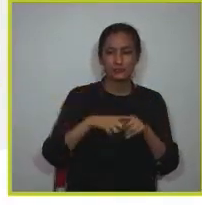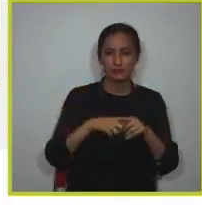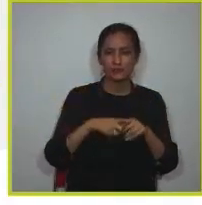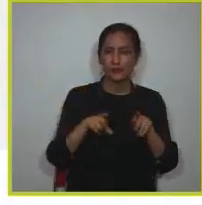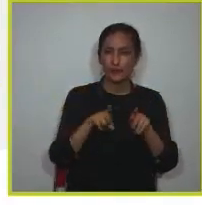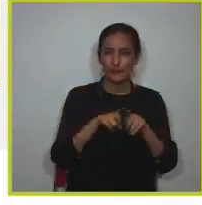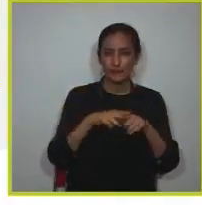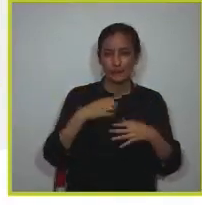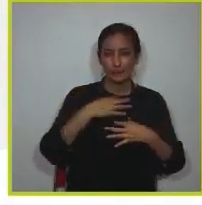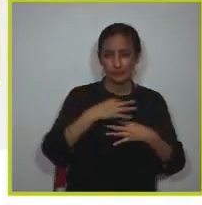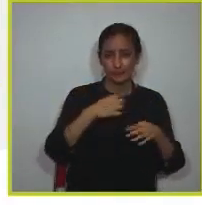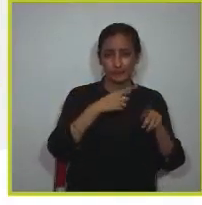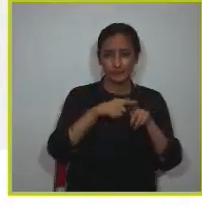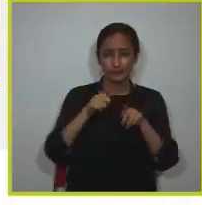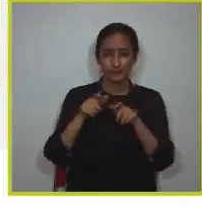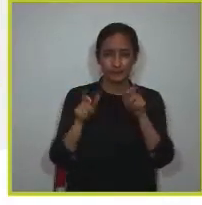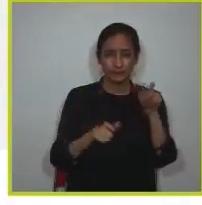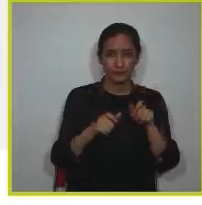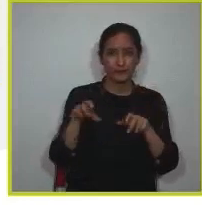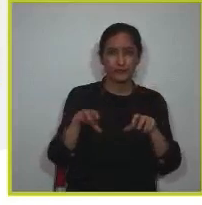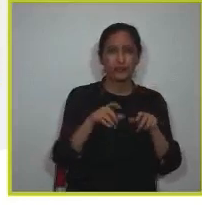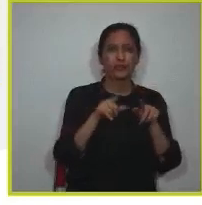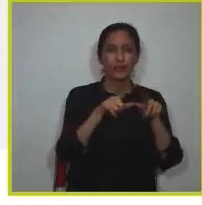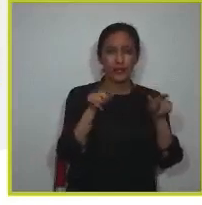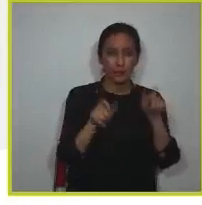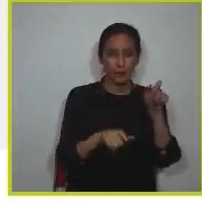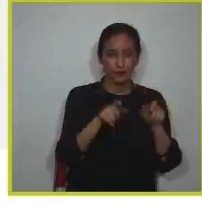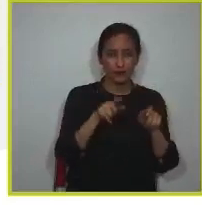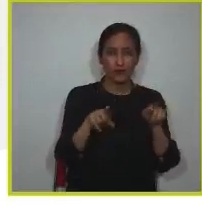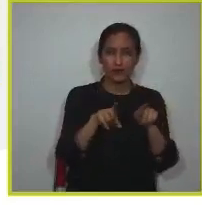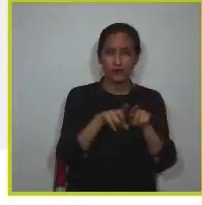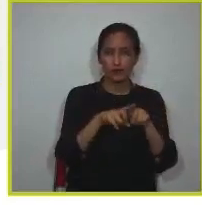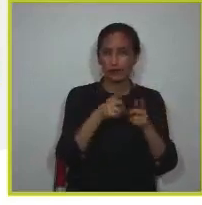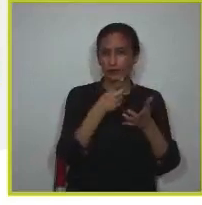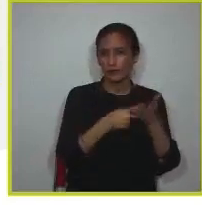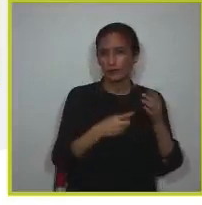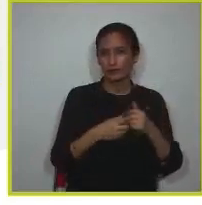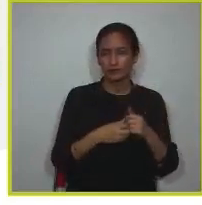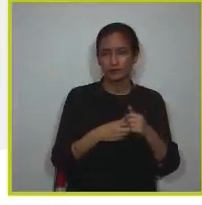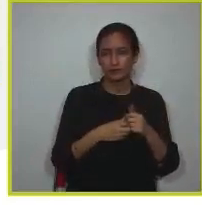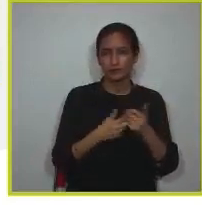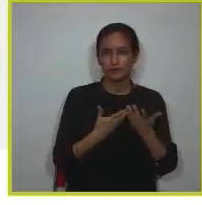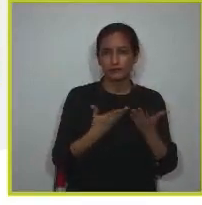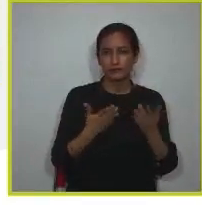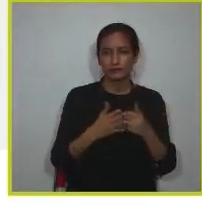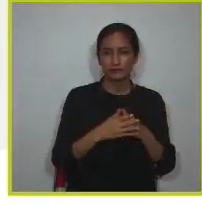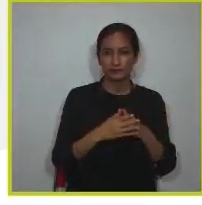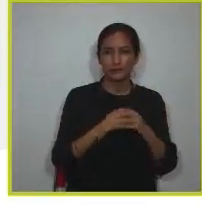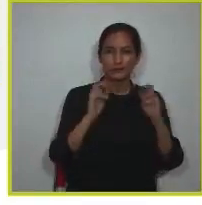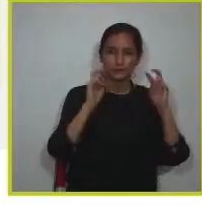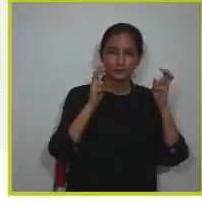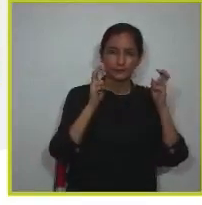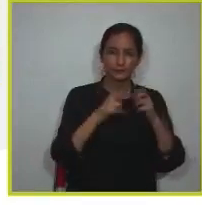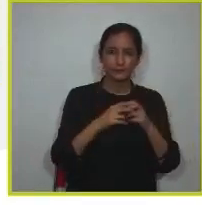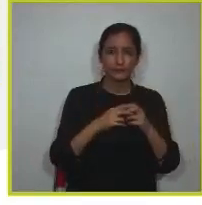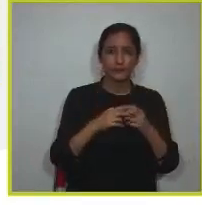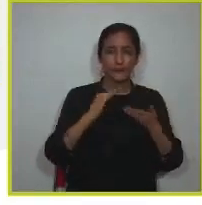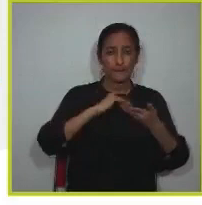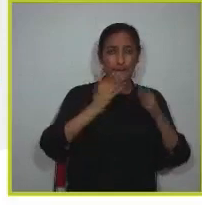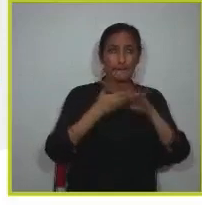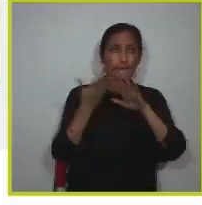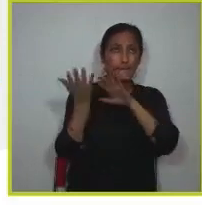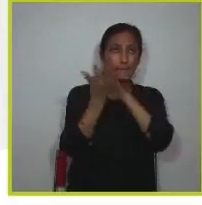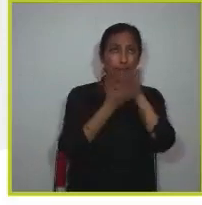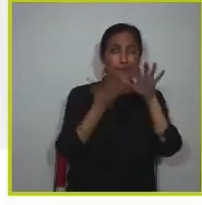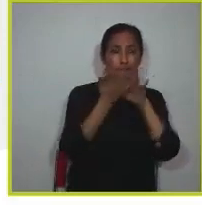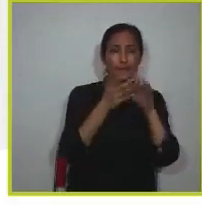intereses de los actores claves de espinar respecto de temas de carácter socioambiental